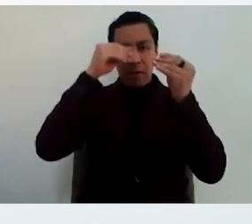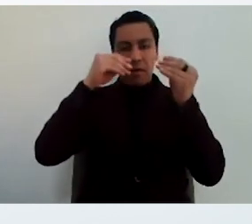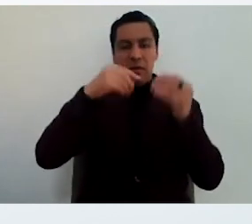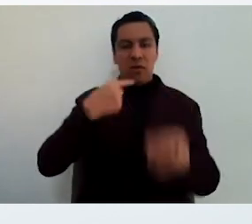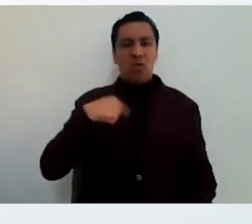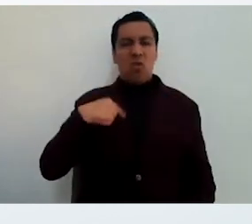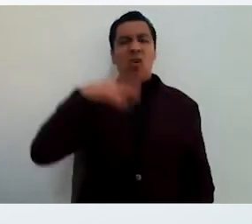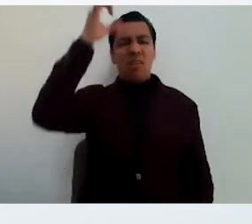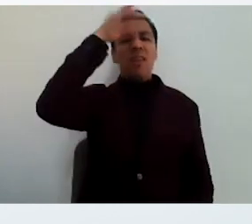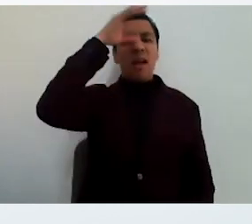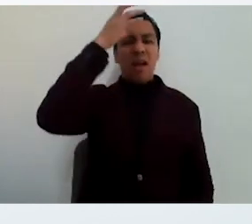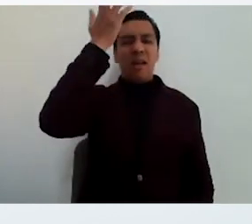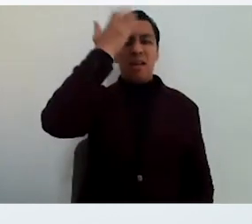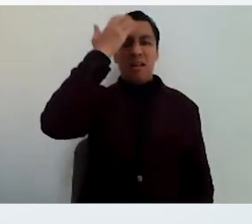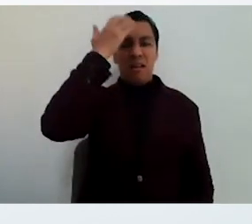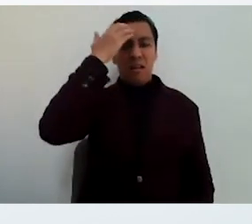el conocimiento.